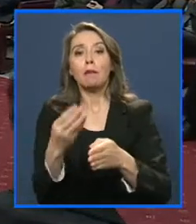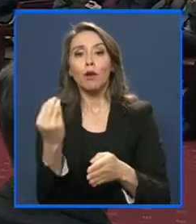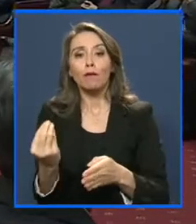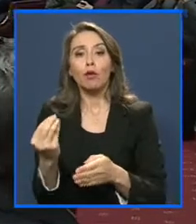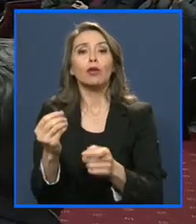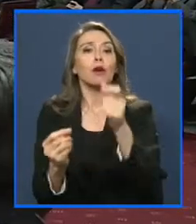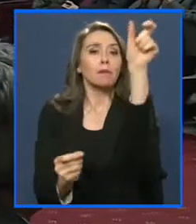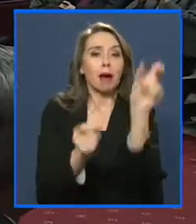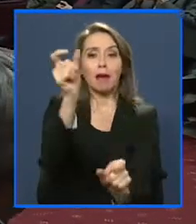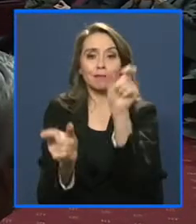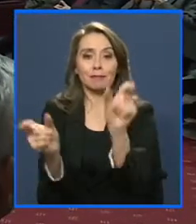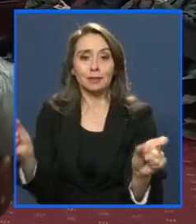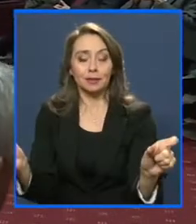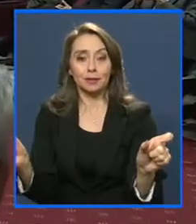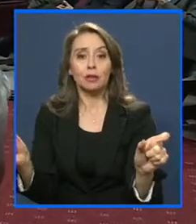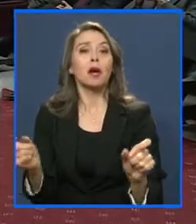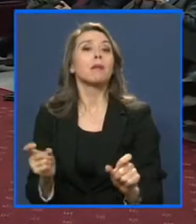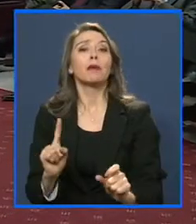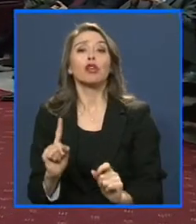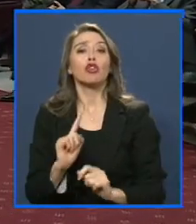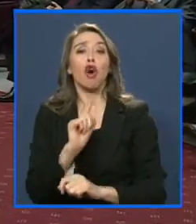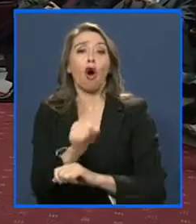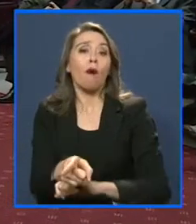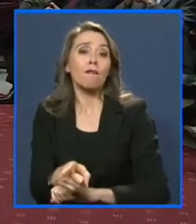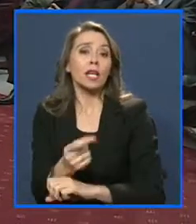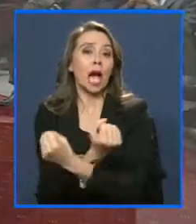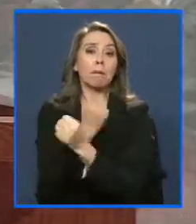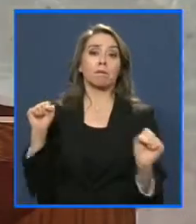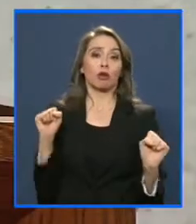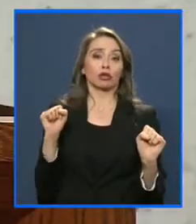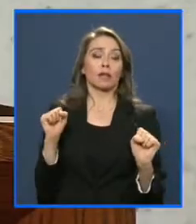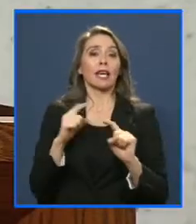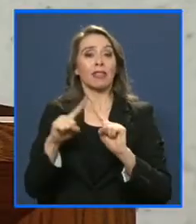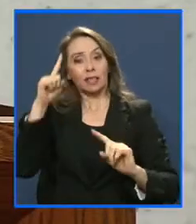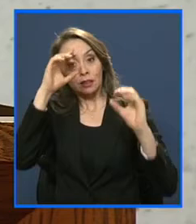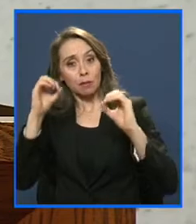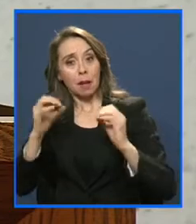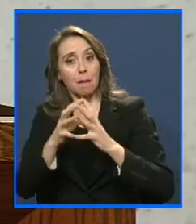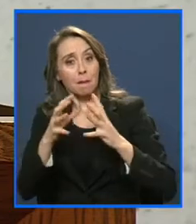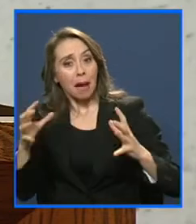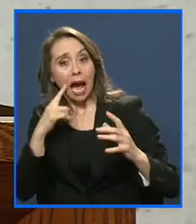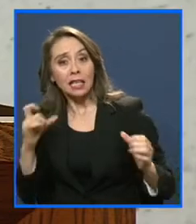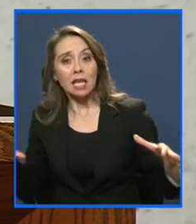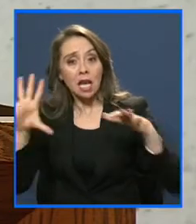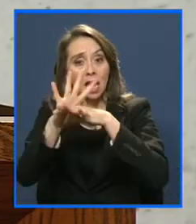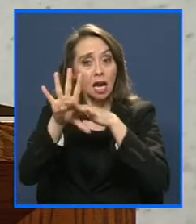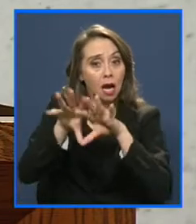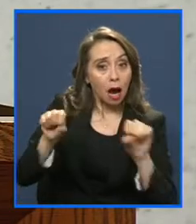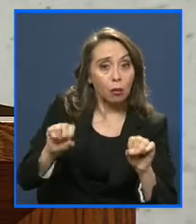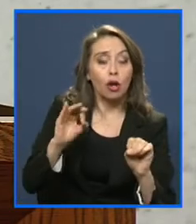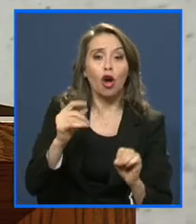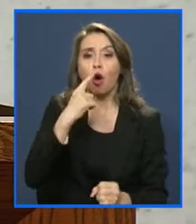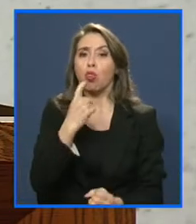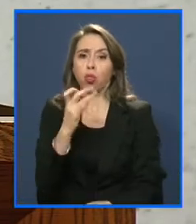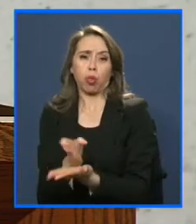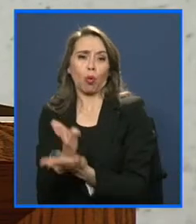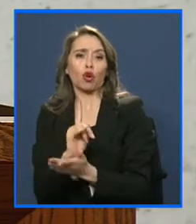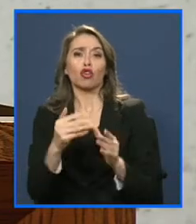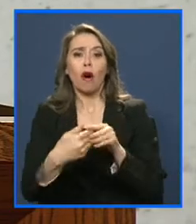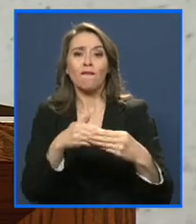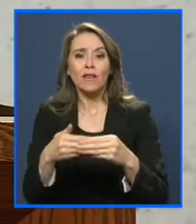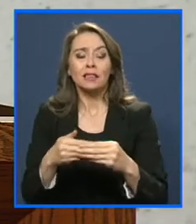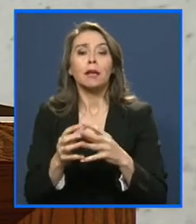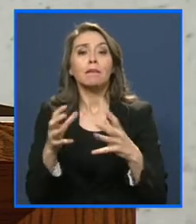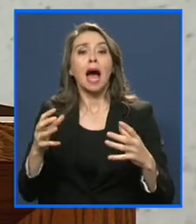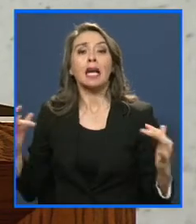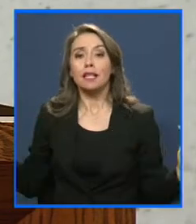otros pero nadie está obligado a lo imposible y si las diferencias fuesen mayores que las coincidencias si la inflexibilidad es mayor que la capacidad de